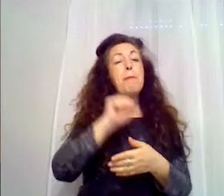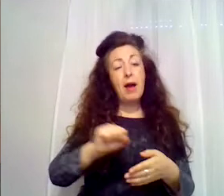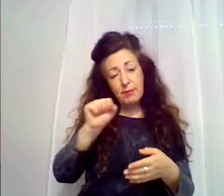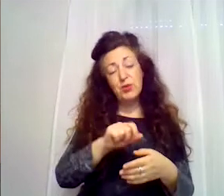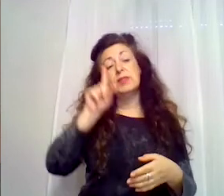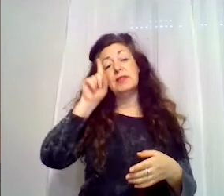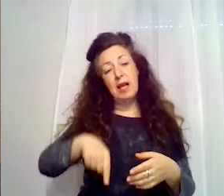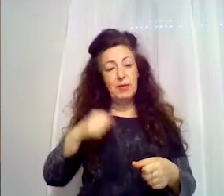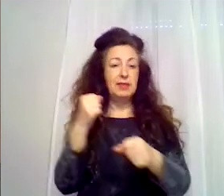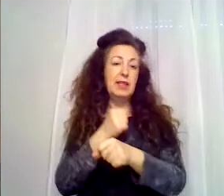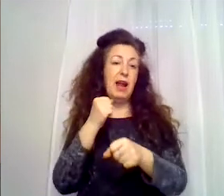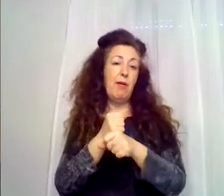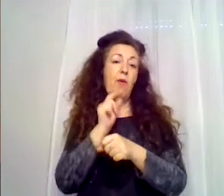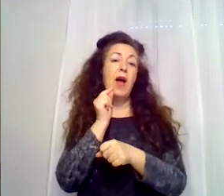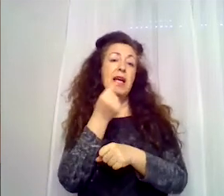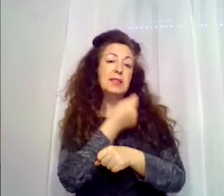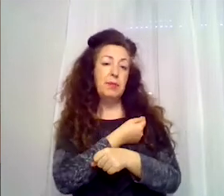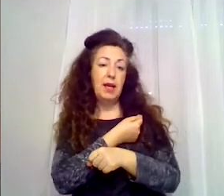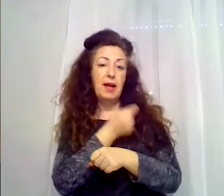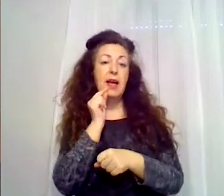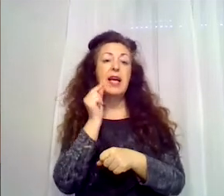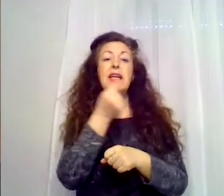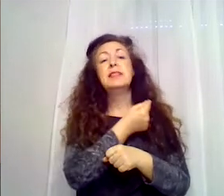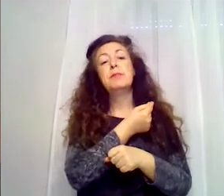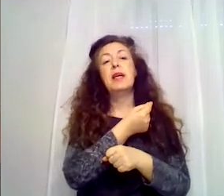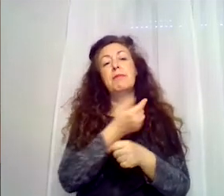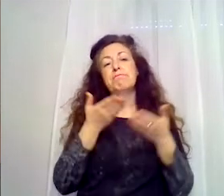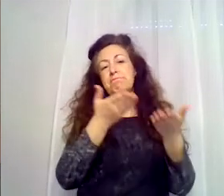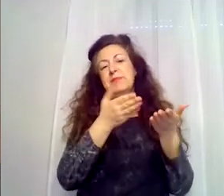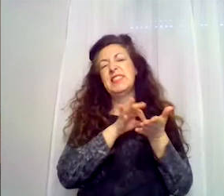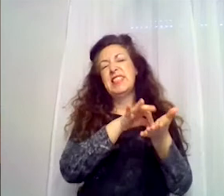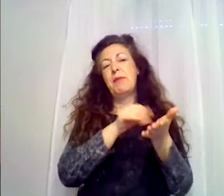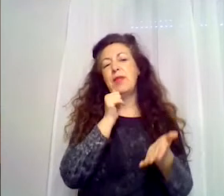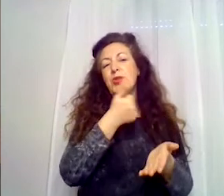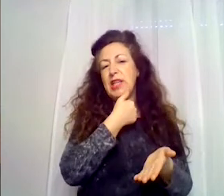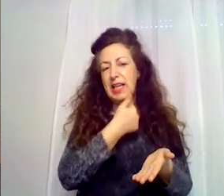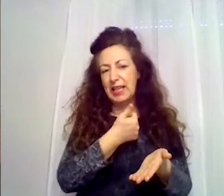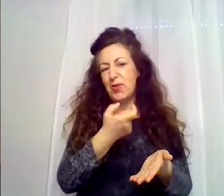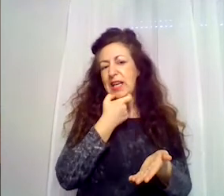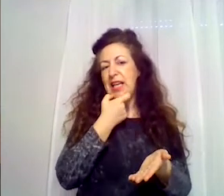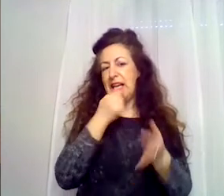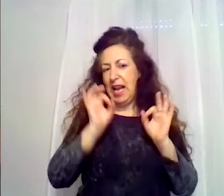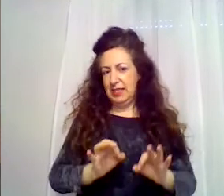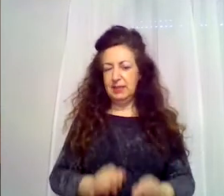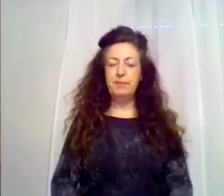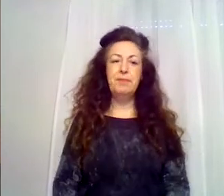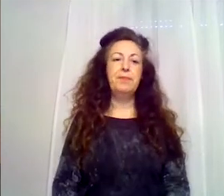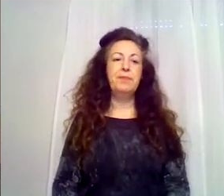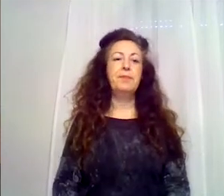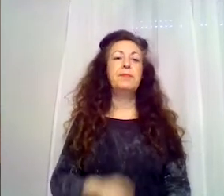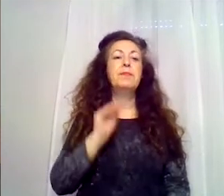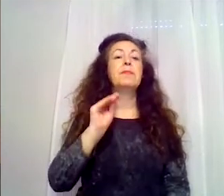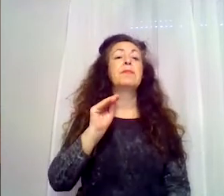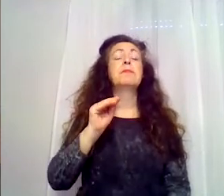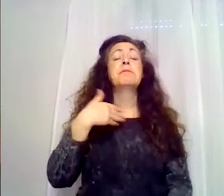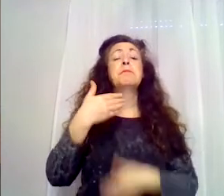Marlowe en la primera línea de este texto, es quizá la evidencia más clara de que Marlowe, aparte de ser un